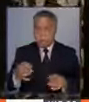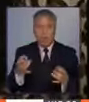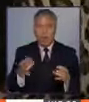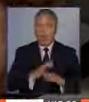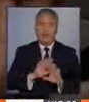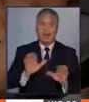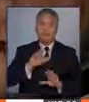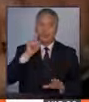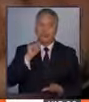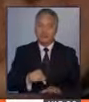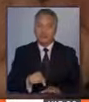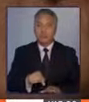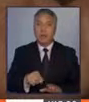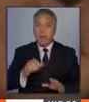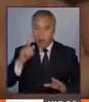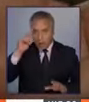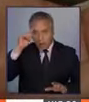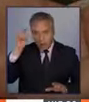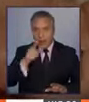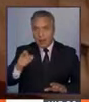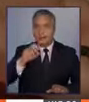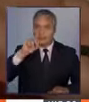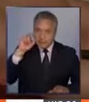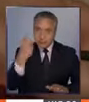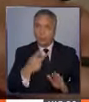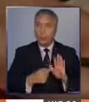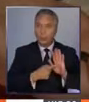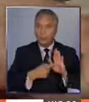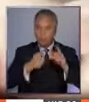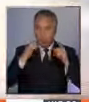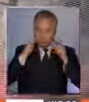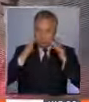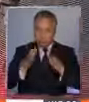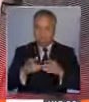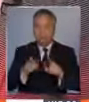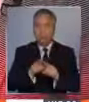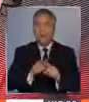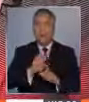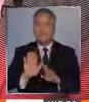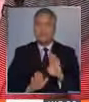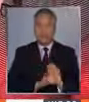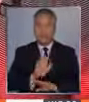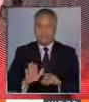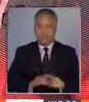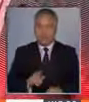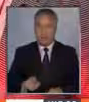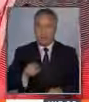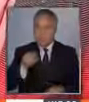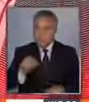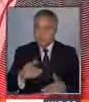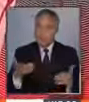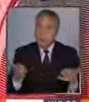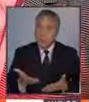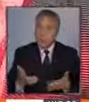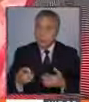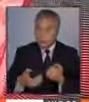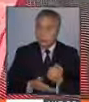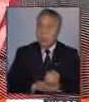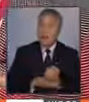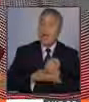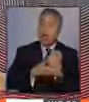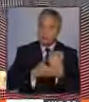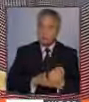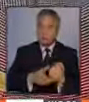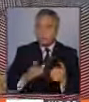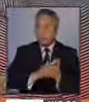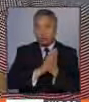La misma empresa innovó con un segundo aparato enfocado en la prevención. Este dispositivo es un complemento para todas las